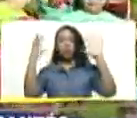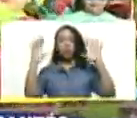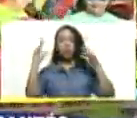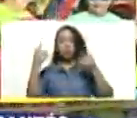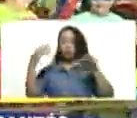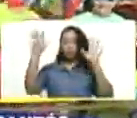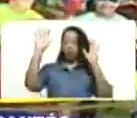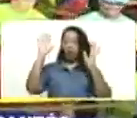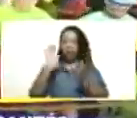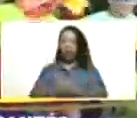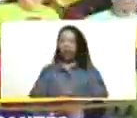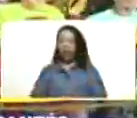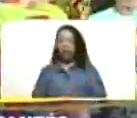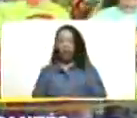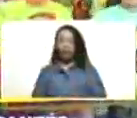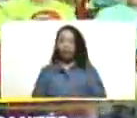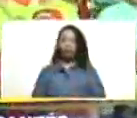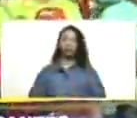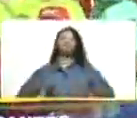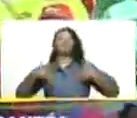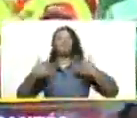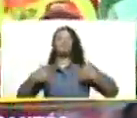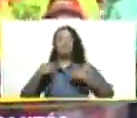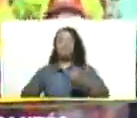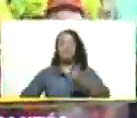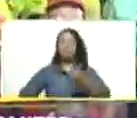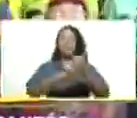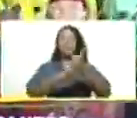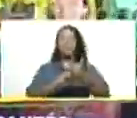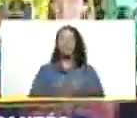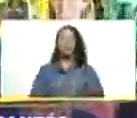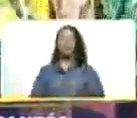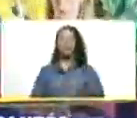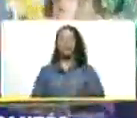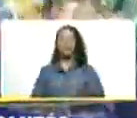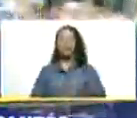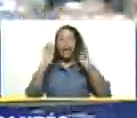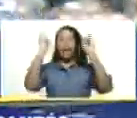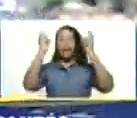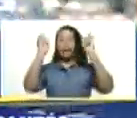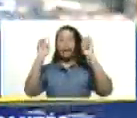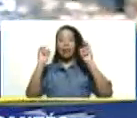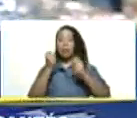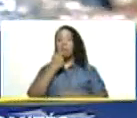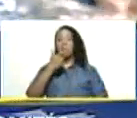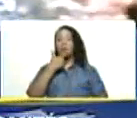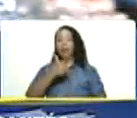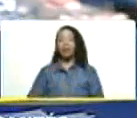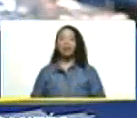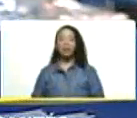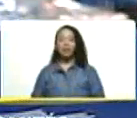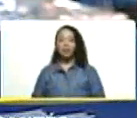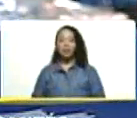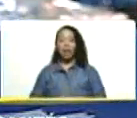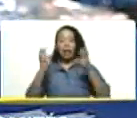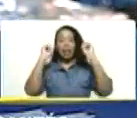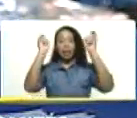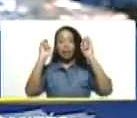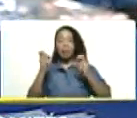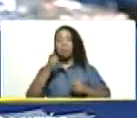Naguará, pues. Qué ánimo, qué empuje. Y qué consignas tan bonitas, ¿vale? Qué consignas